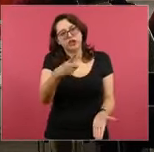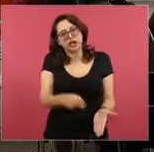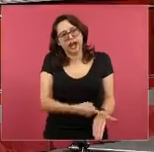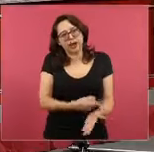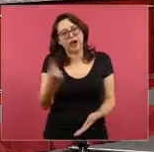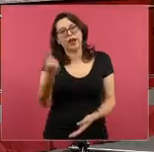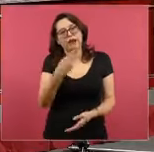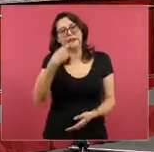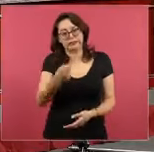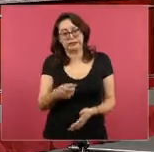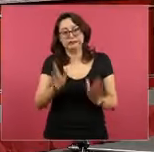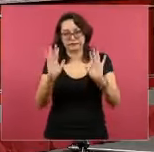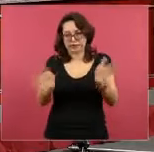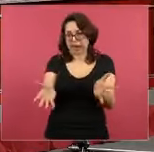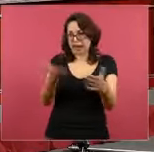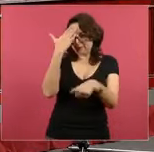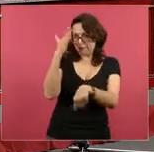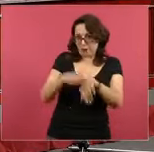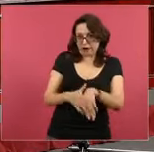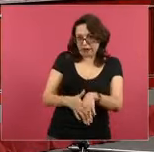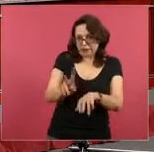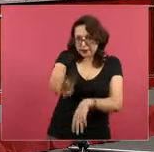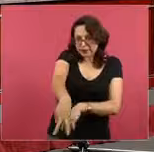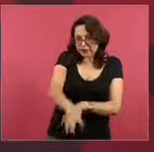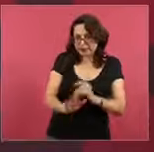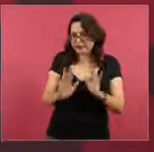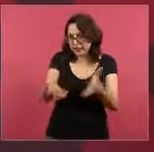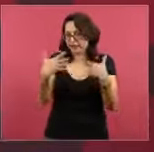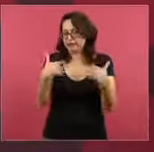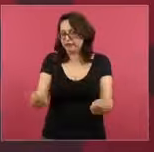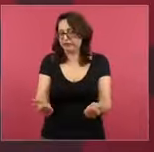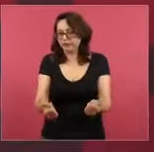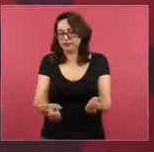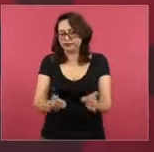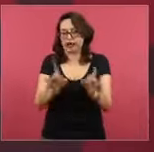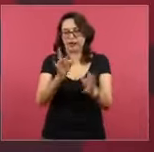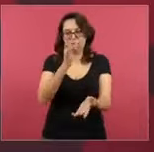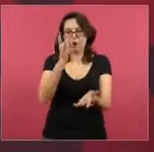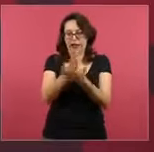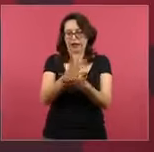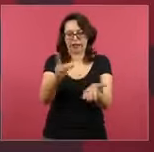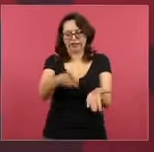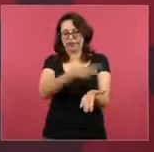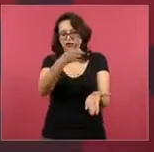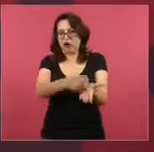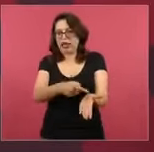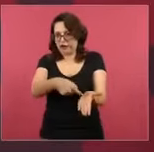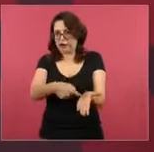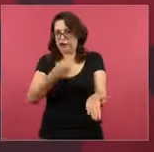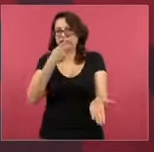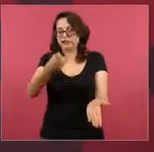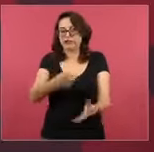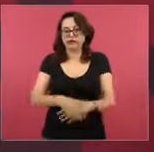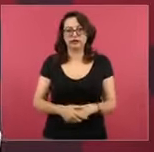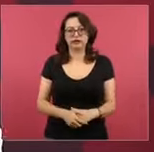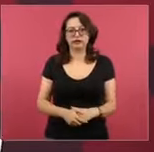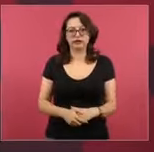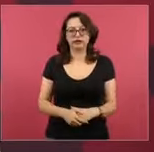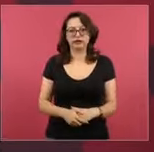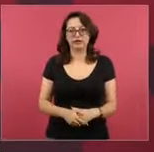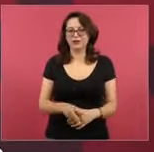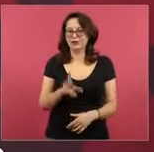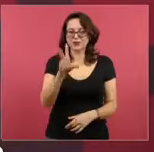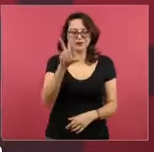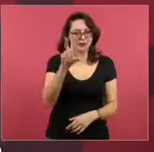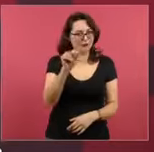ya entendimos todos qué es la honestidad, ¿verdad? Porque eso dice el diccionario. No, es un valor, o sea, que se